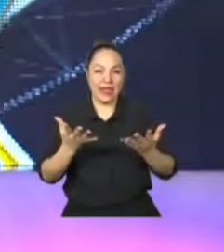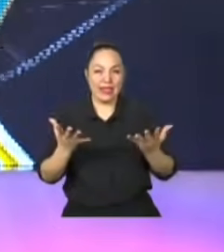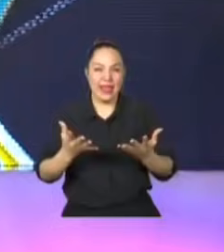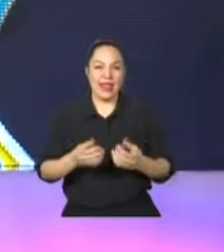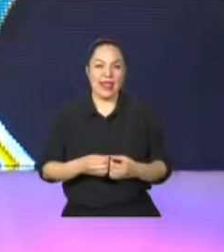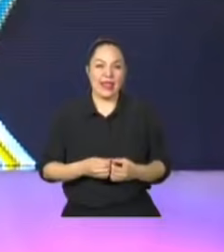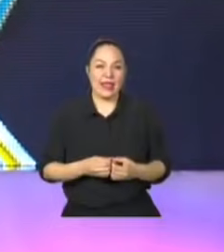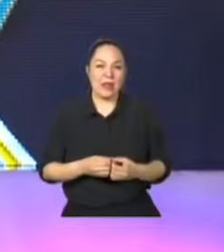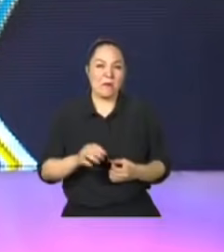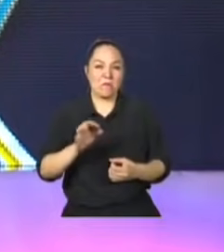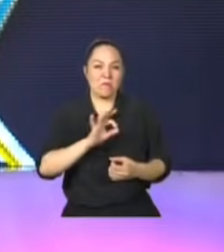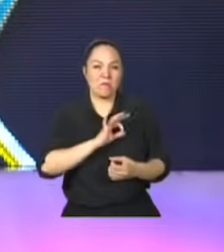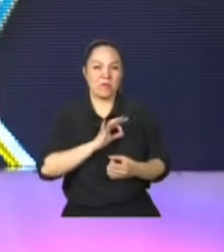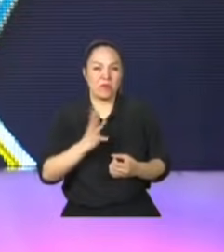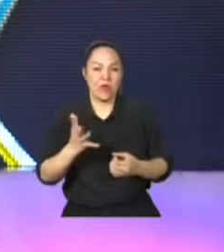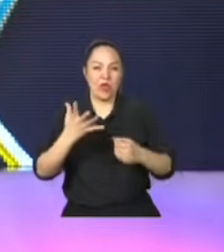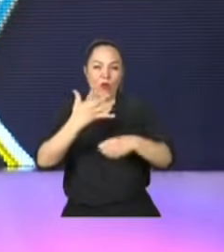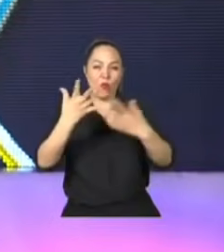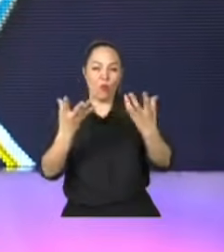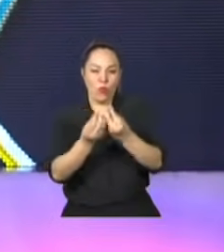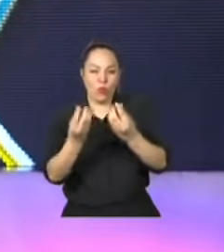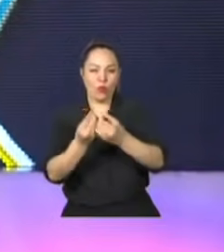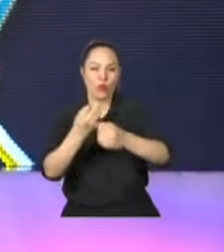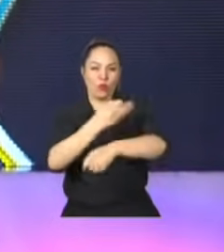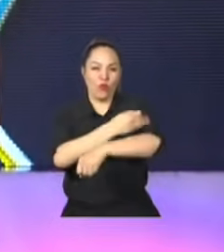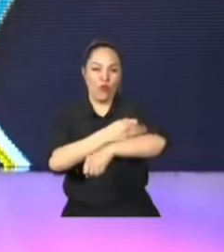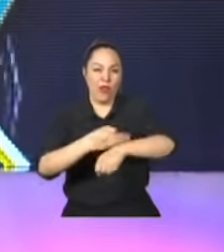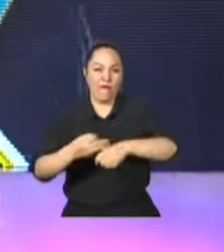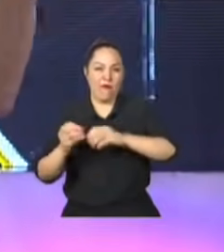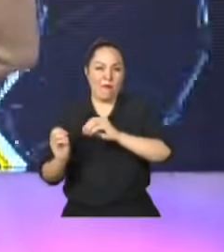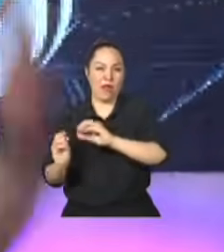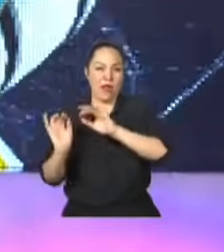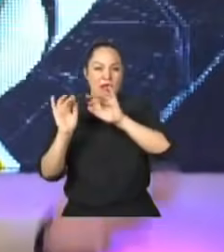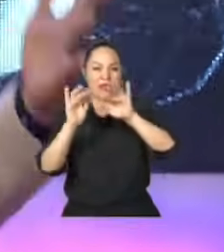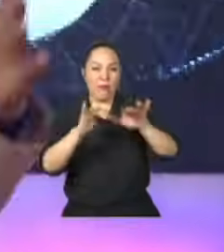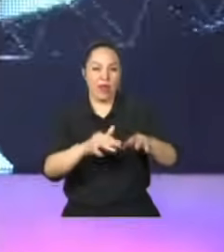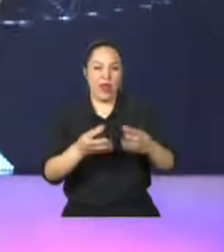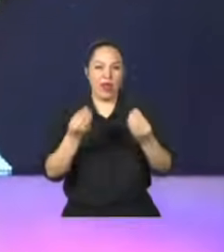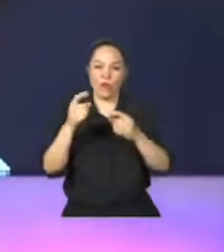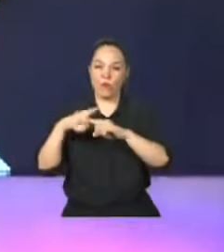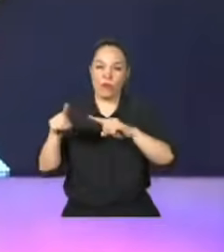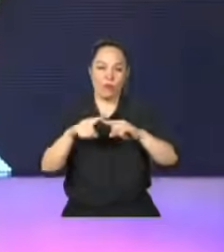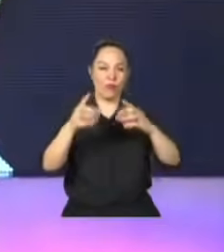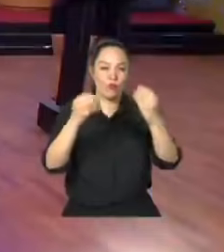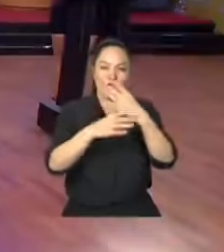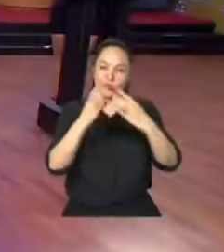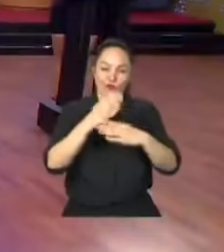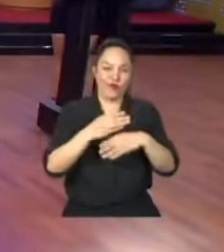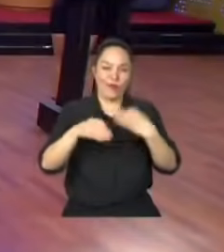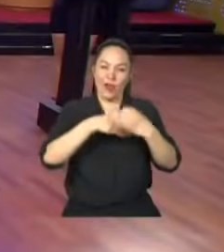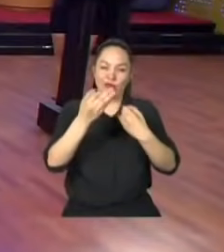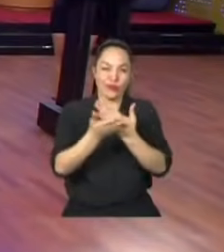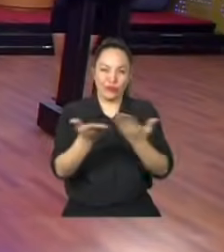le vaya a un restaurante con la familia y que le sobre para un pantalón, un calzón y un brasier para toda la gente.